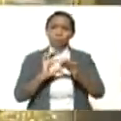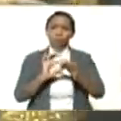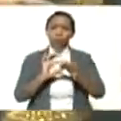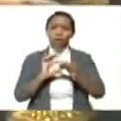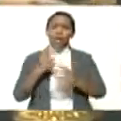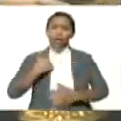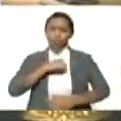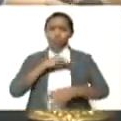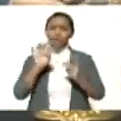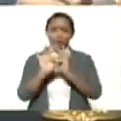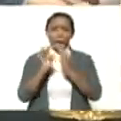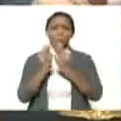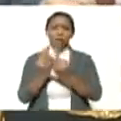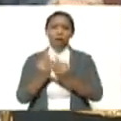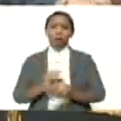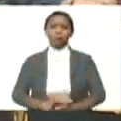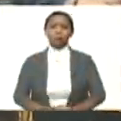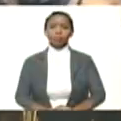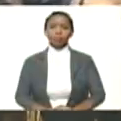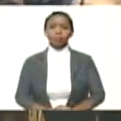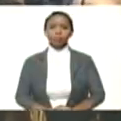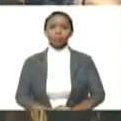familia.